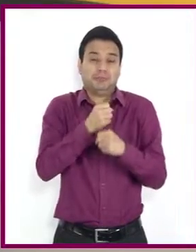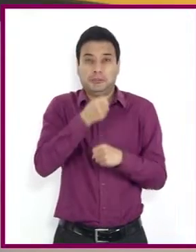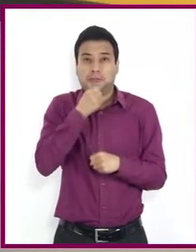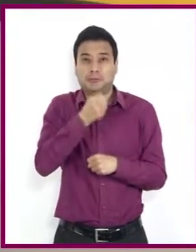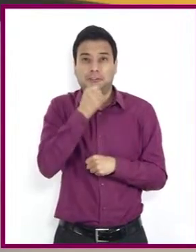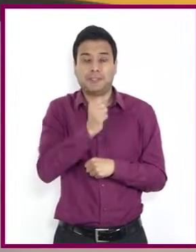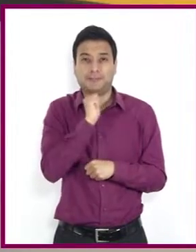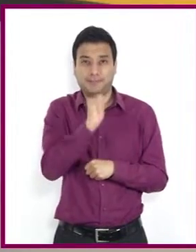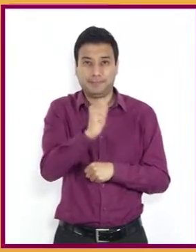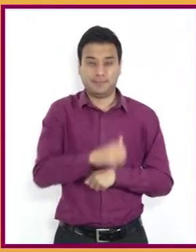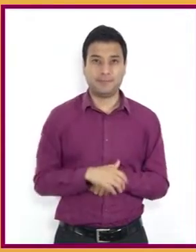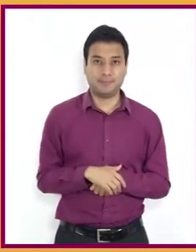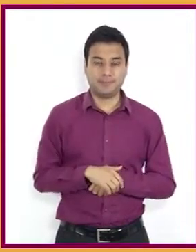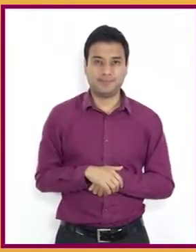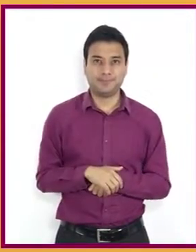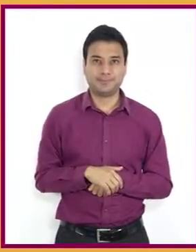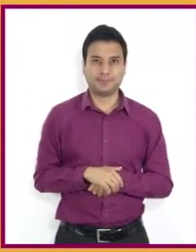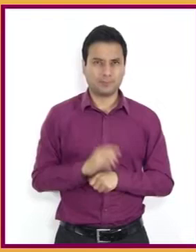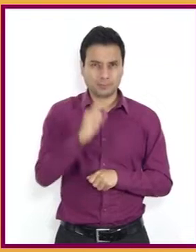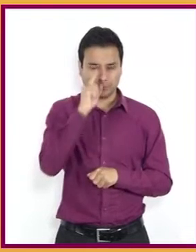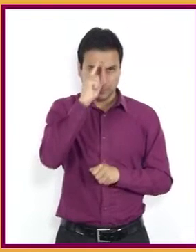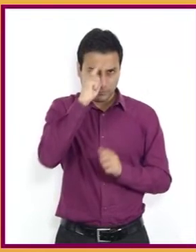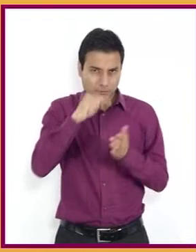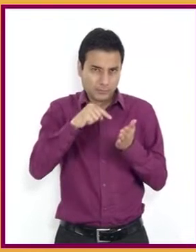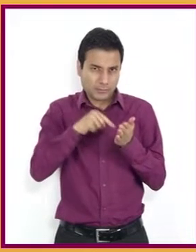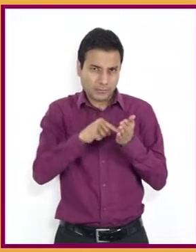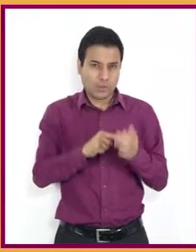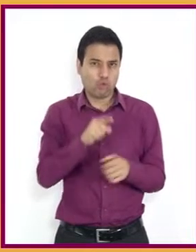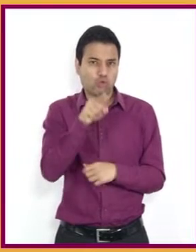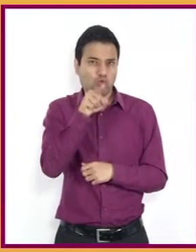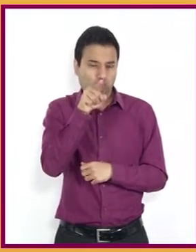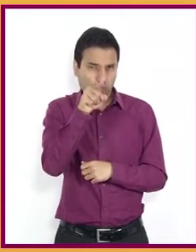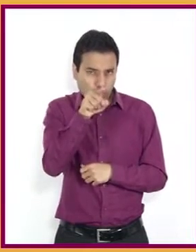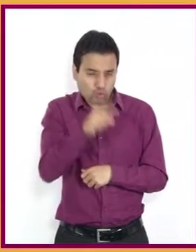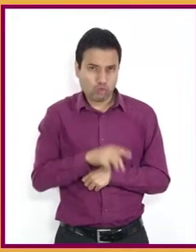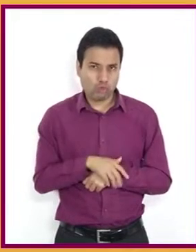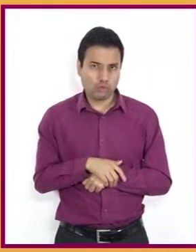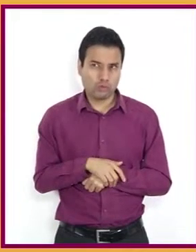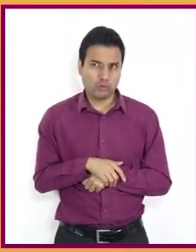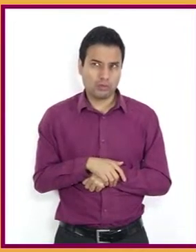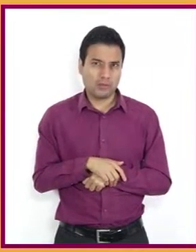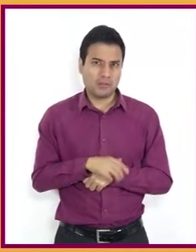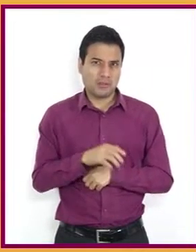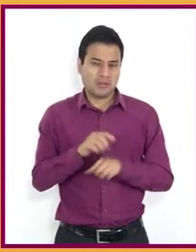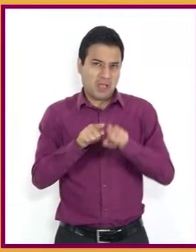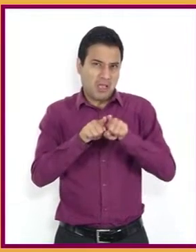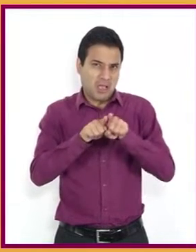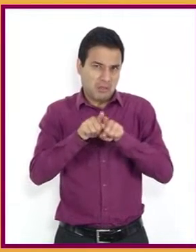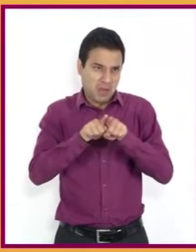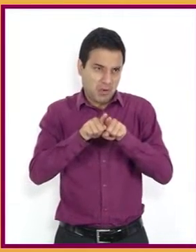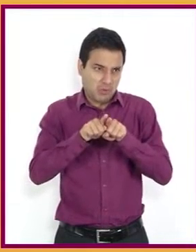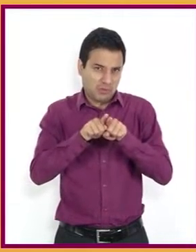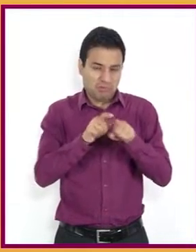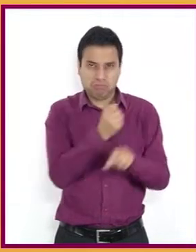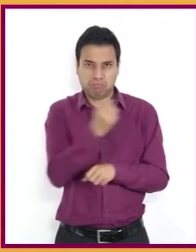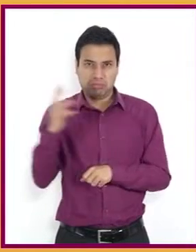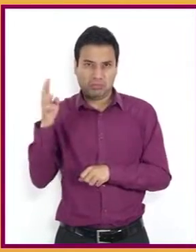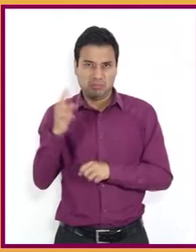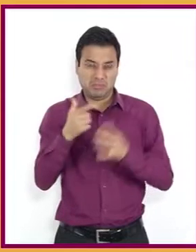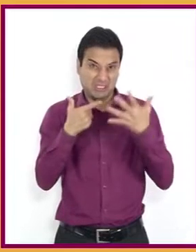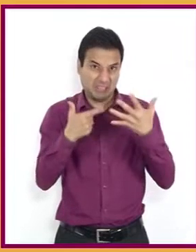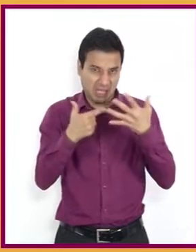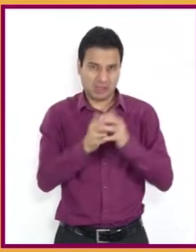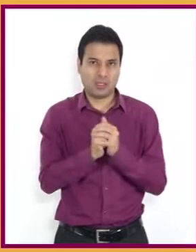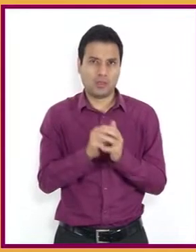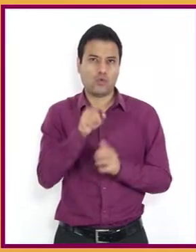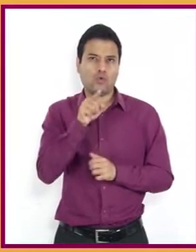Tengo entendido que usted fue, el mayor de 7 hermanos y que nació a mediados del siglo